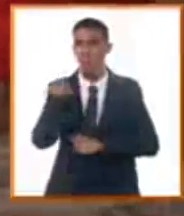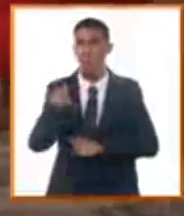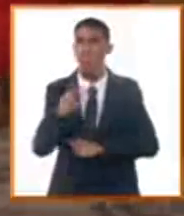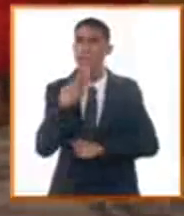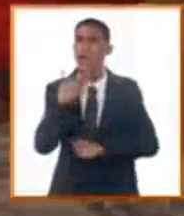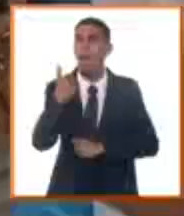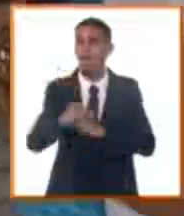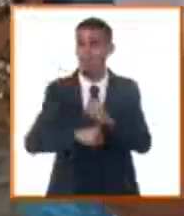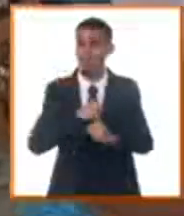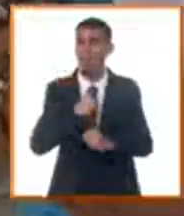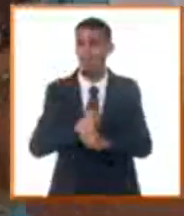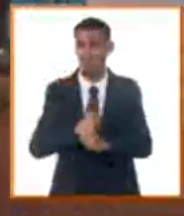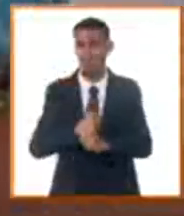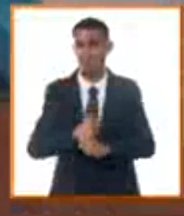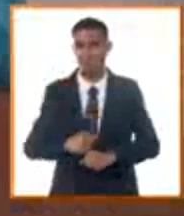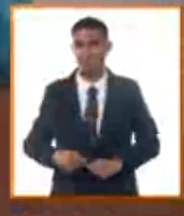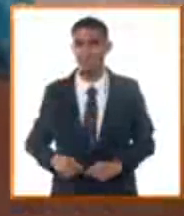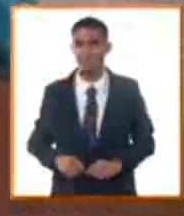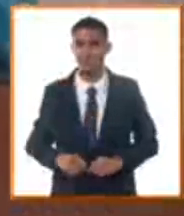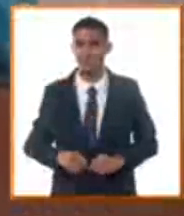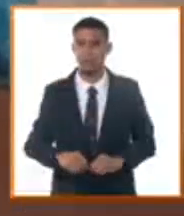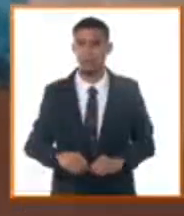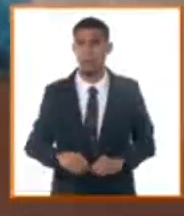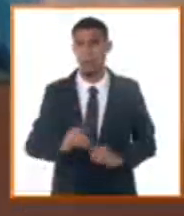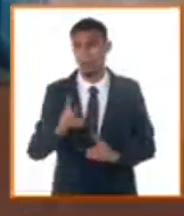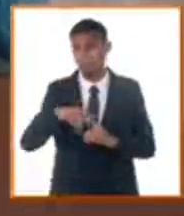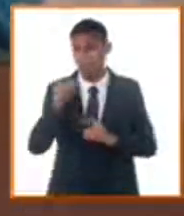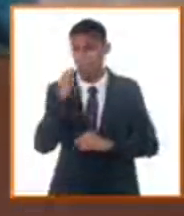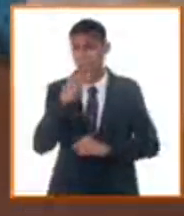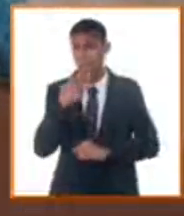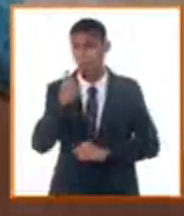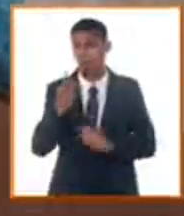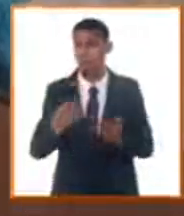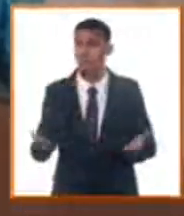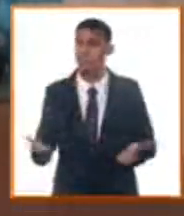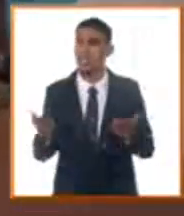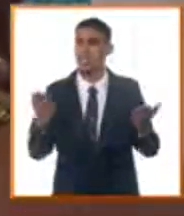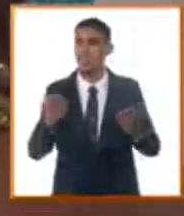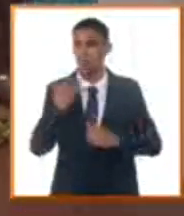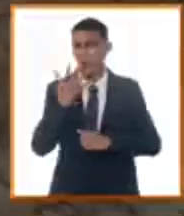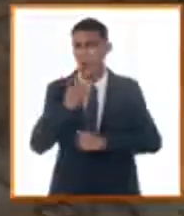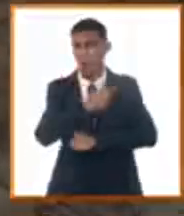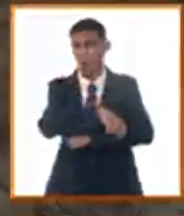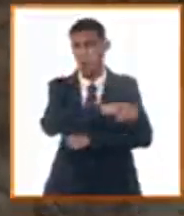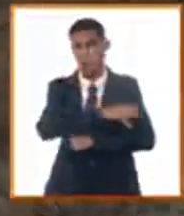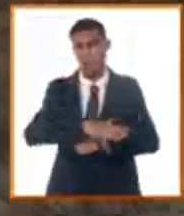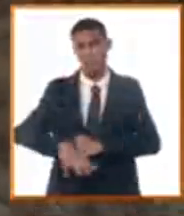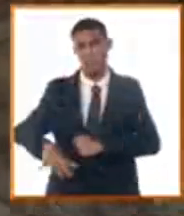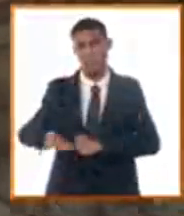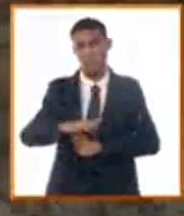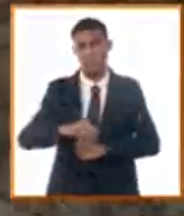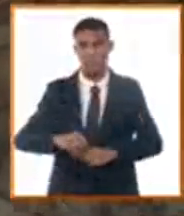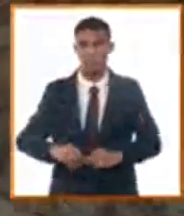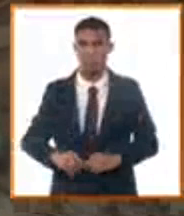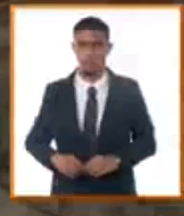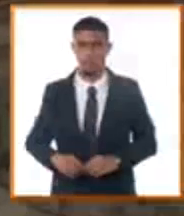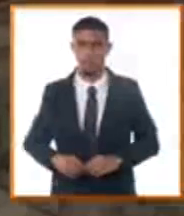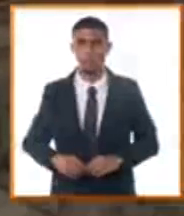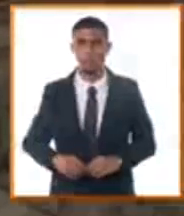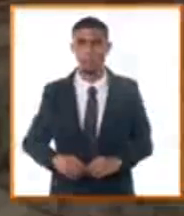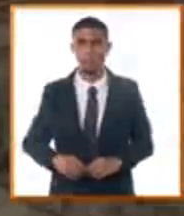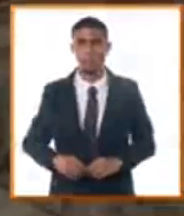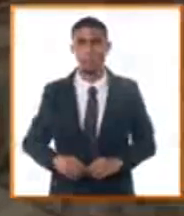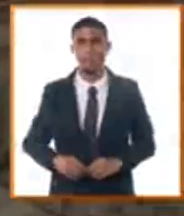positivo resulta poner las tecnologías a favor del desarrollo y bienestar de los consumidores. Desde la isla, María del